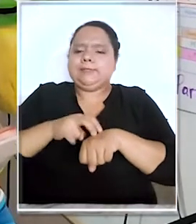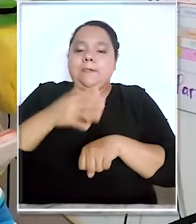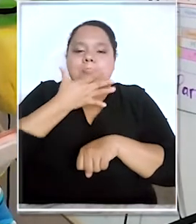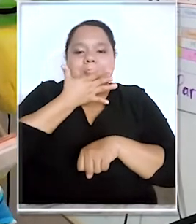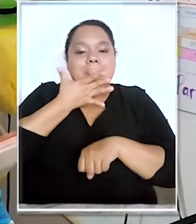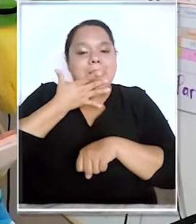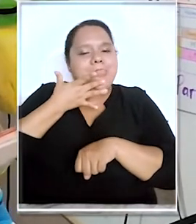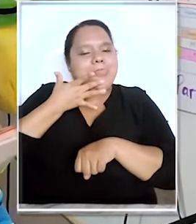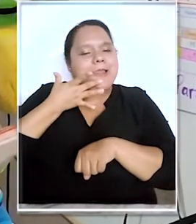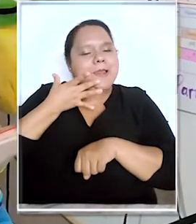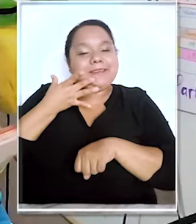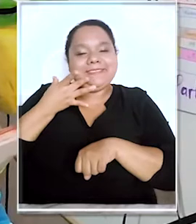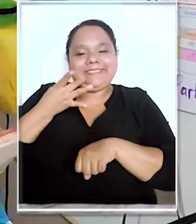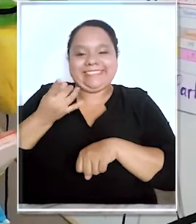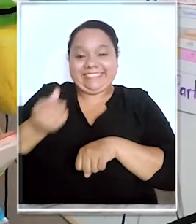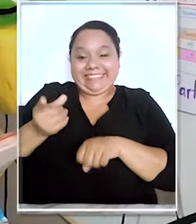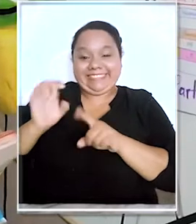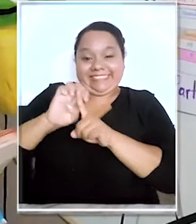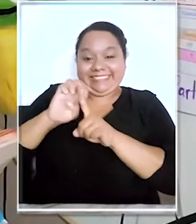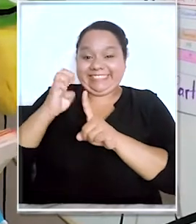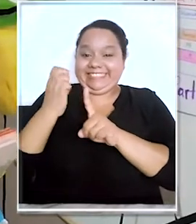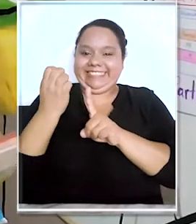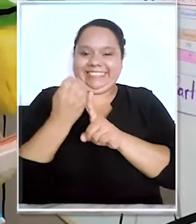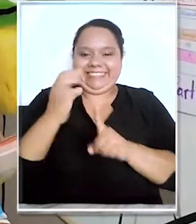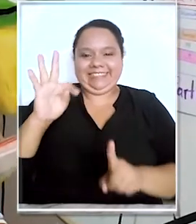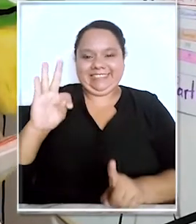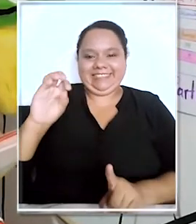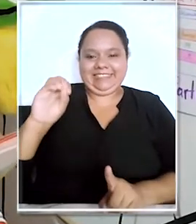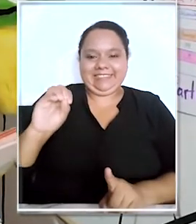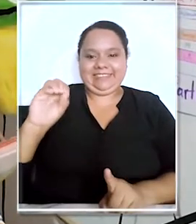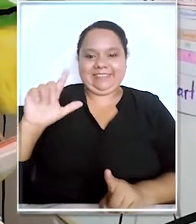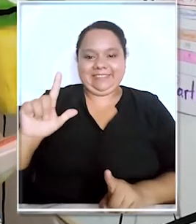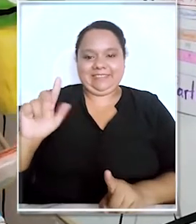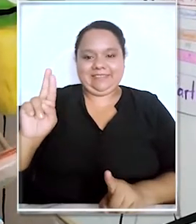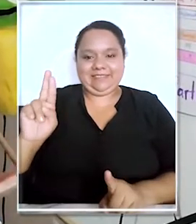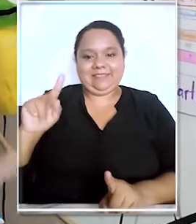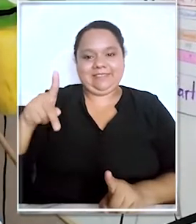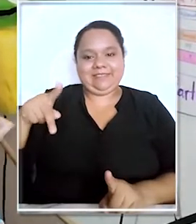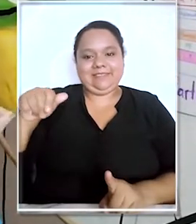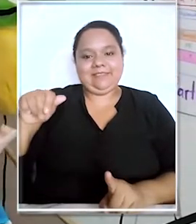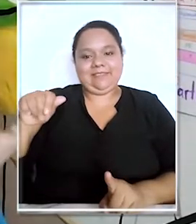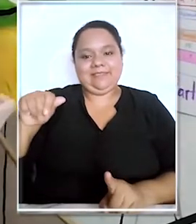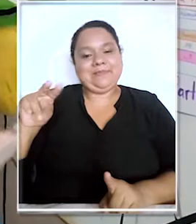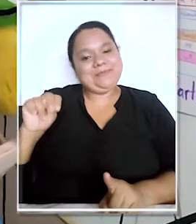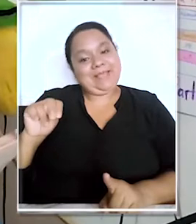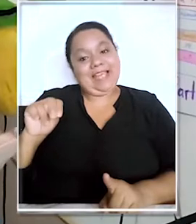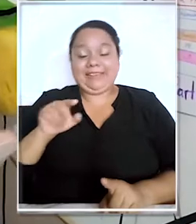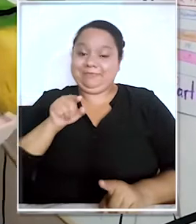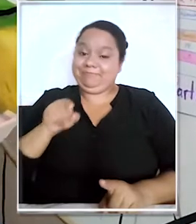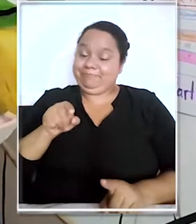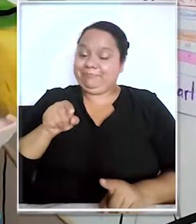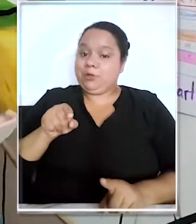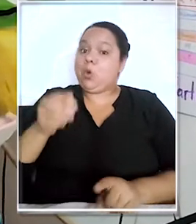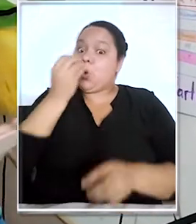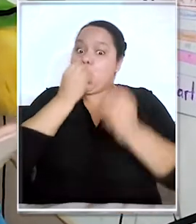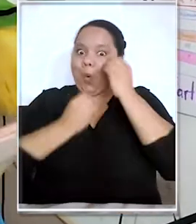más ricos que come el pueblo Tolupán. Ricardo Martínez. El pueblo Tolupán también